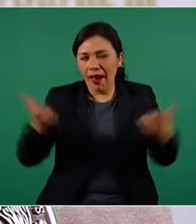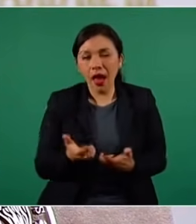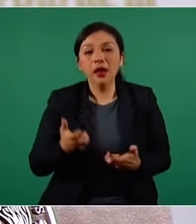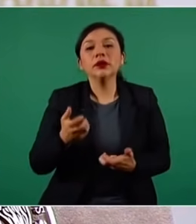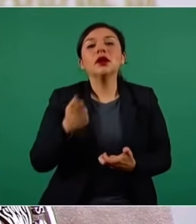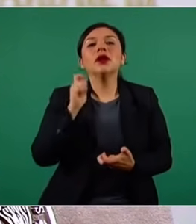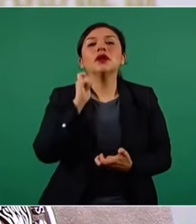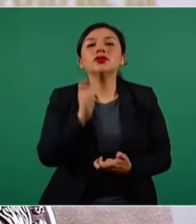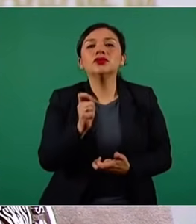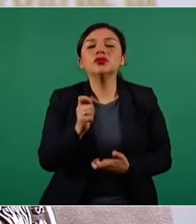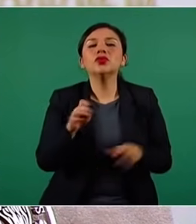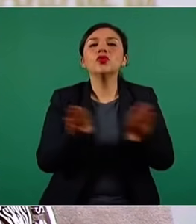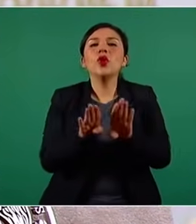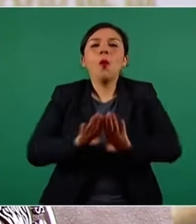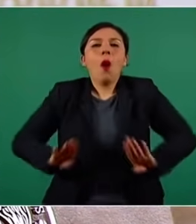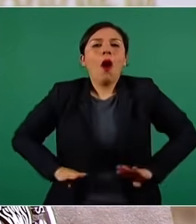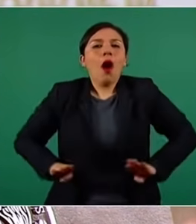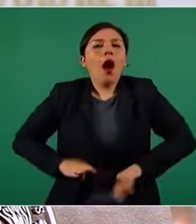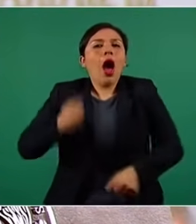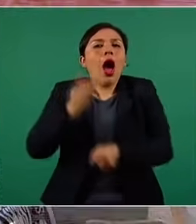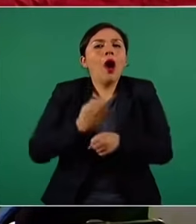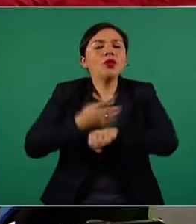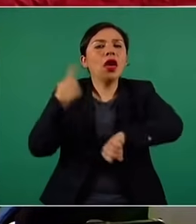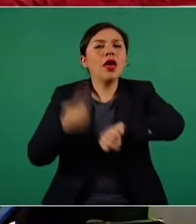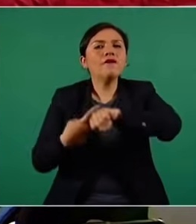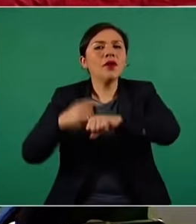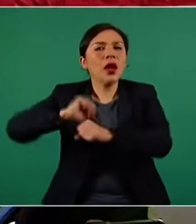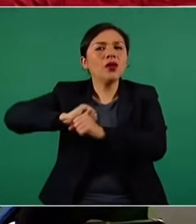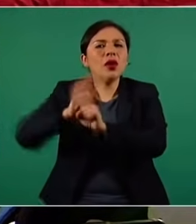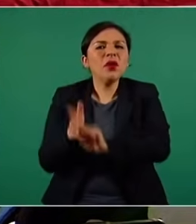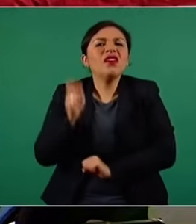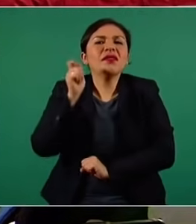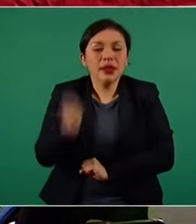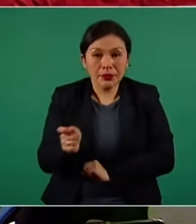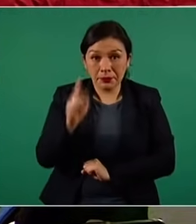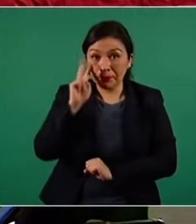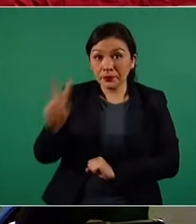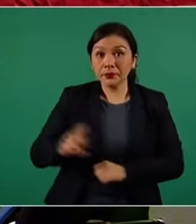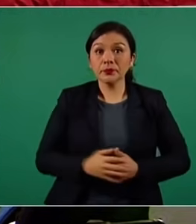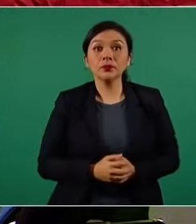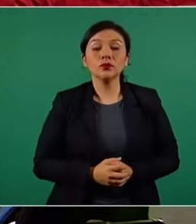la el perfil actual de la epidemia con el permiso al presidente m